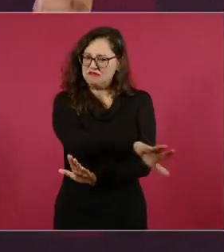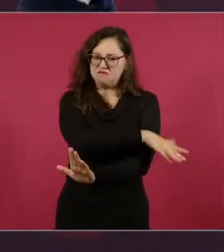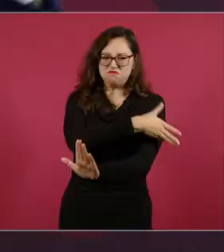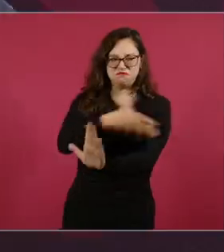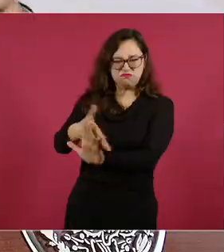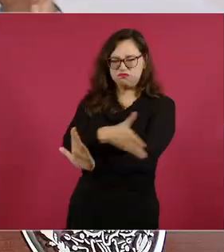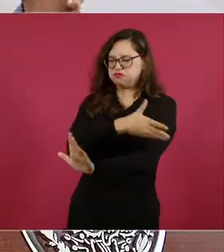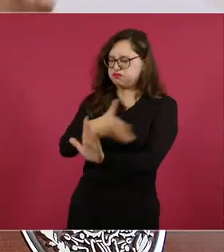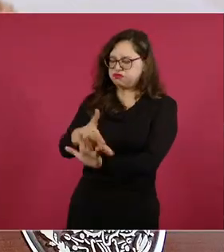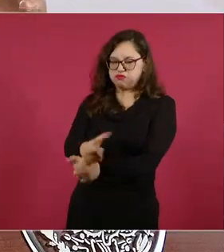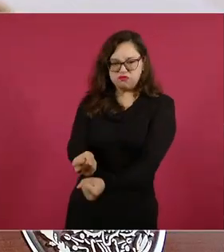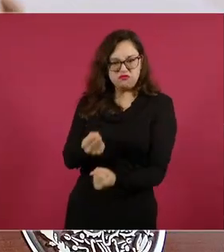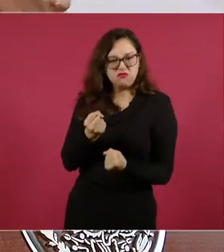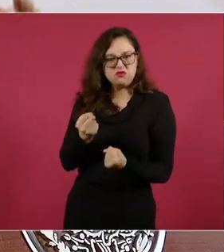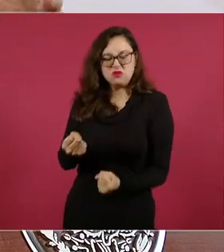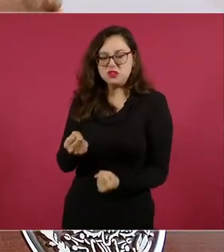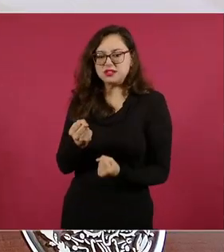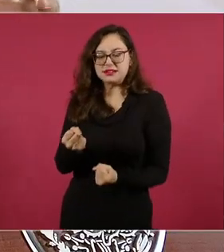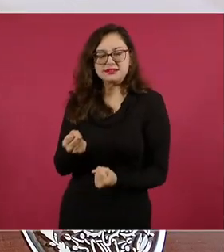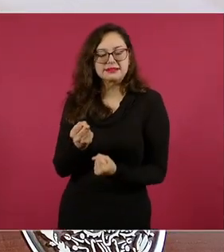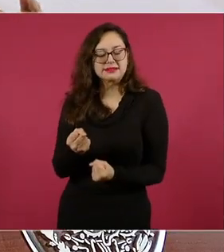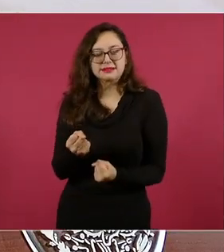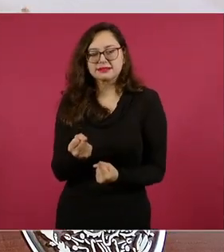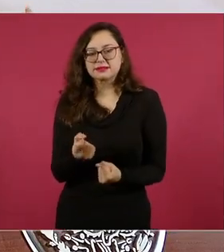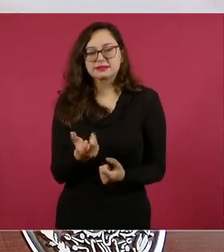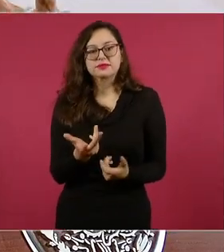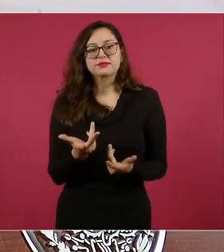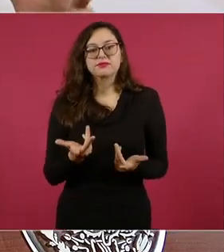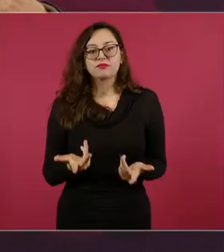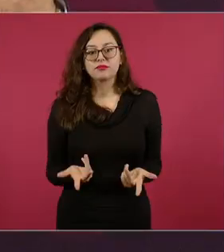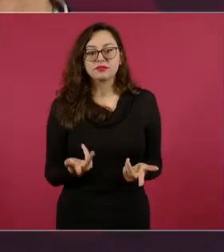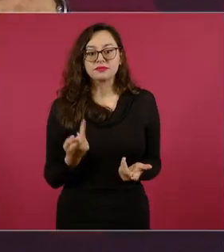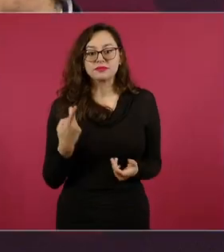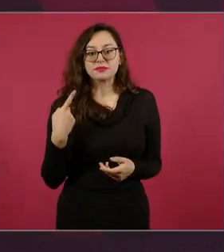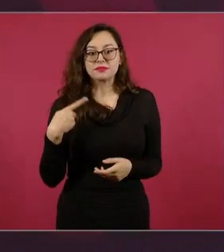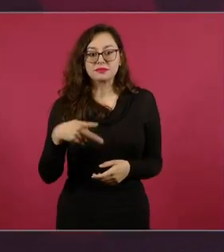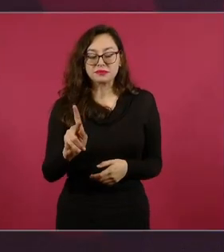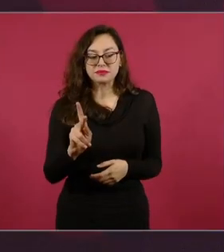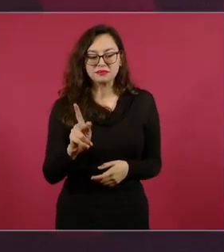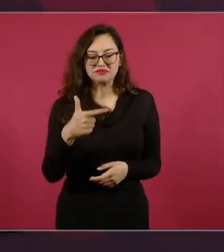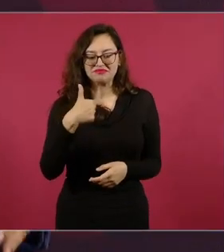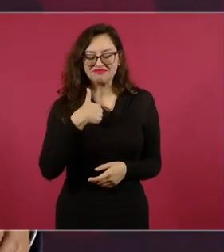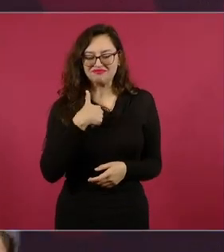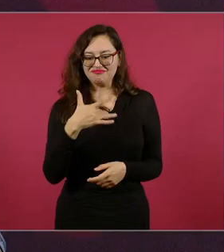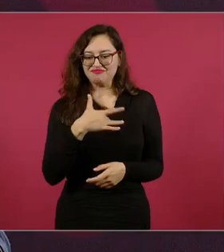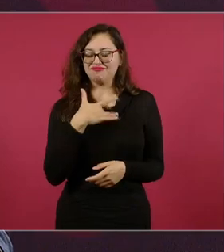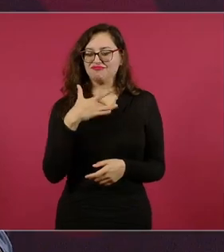lo hicimos porque si no actuábamos así,